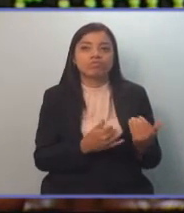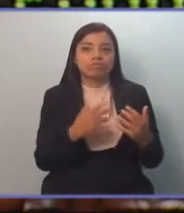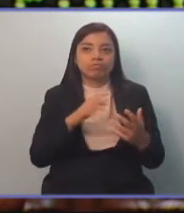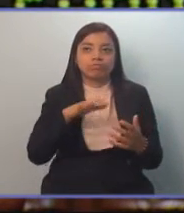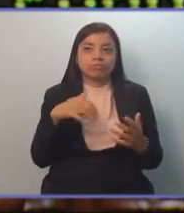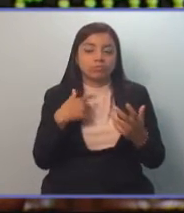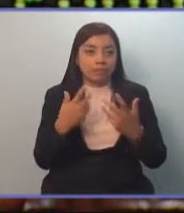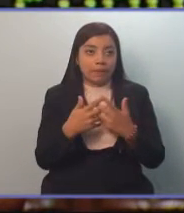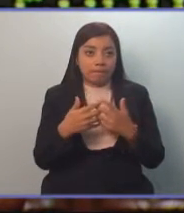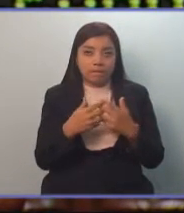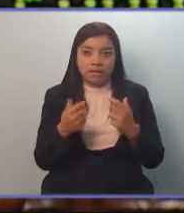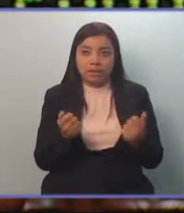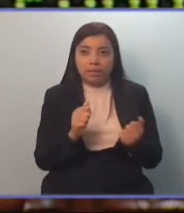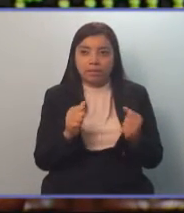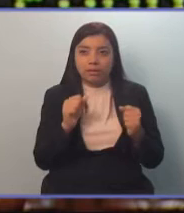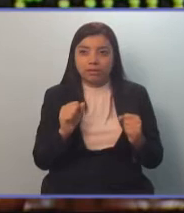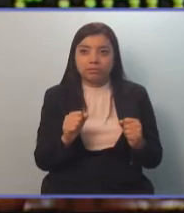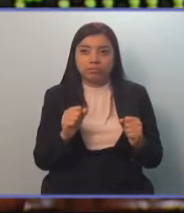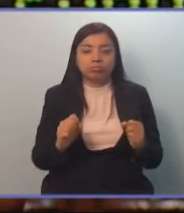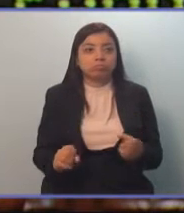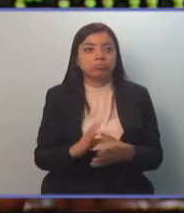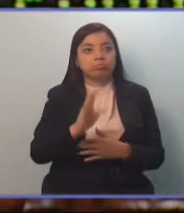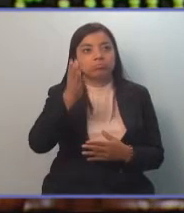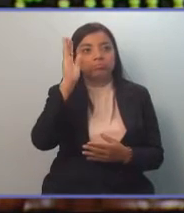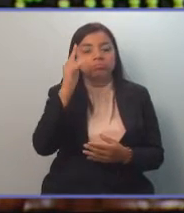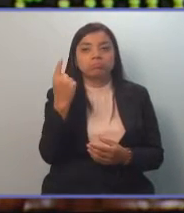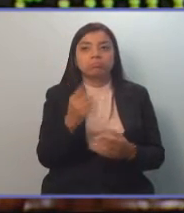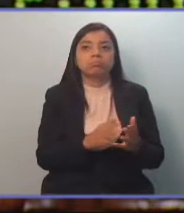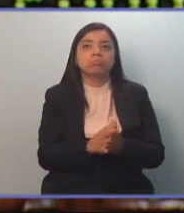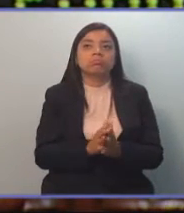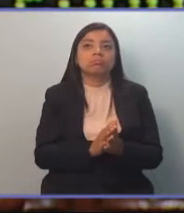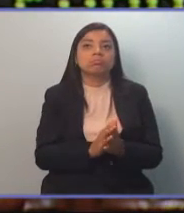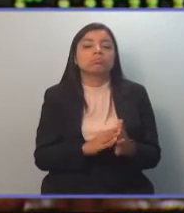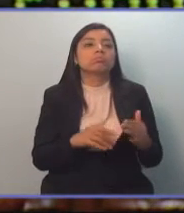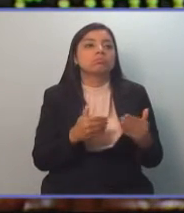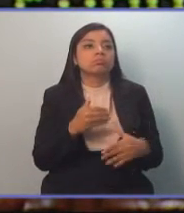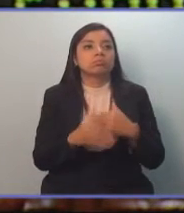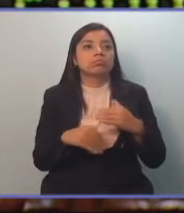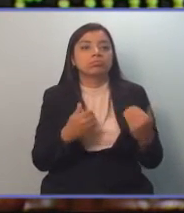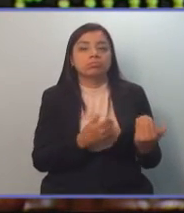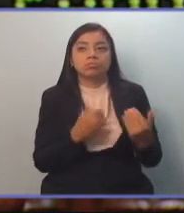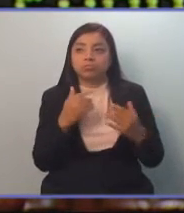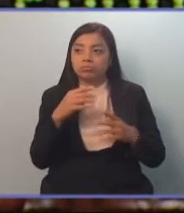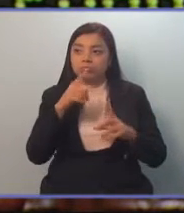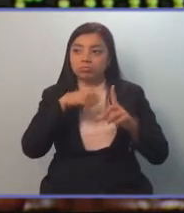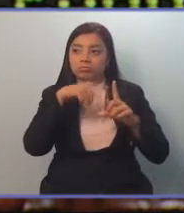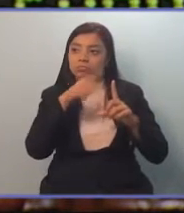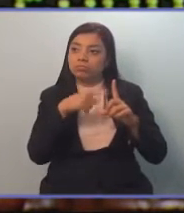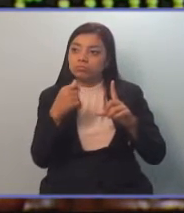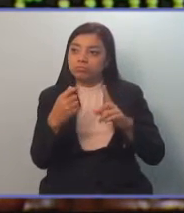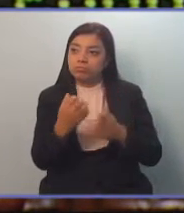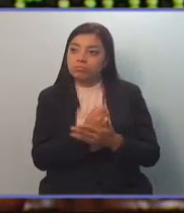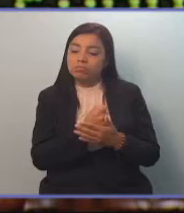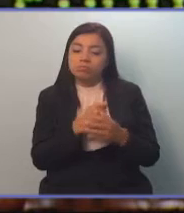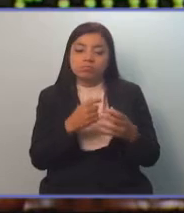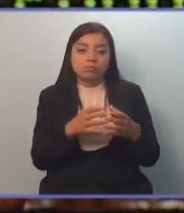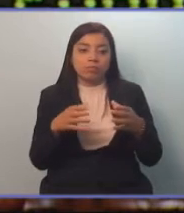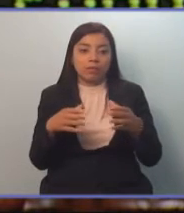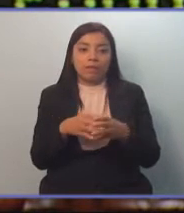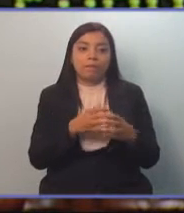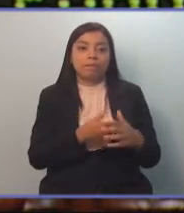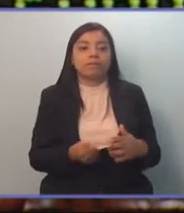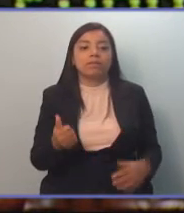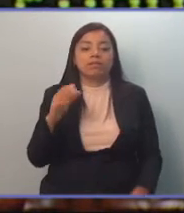se determinará mediante la presentación por los interesados de la certificación de los estados financieros emitidos por el Centro Nacional de